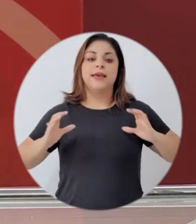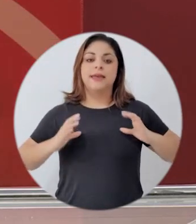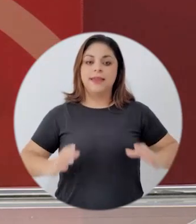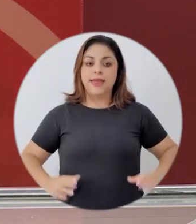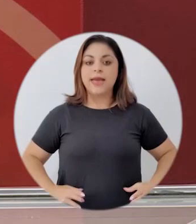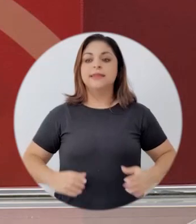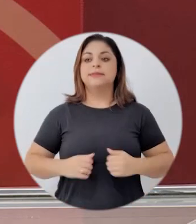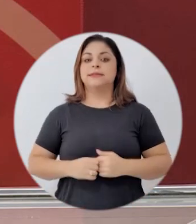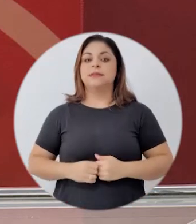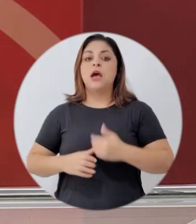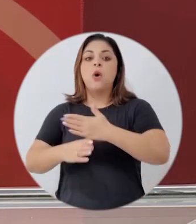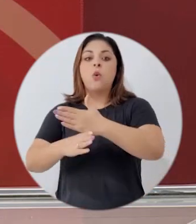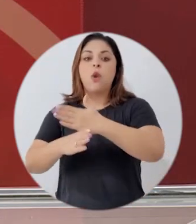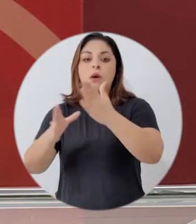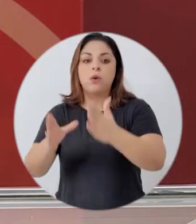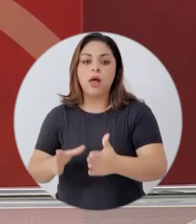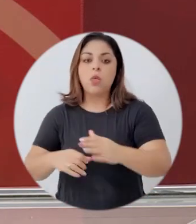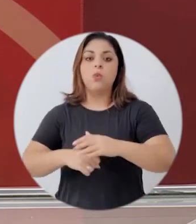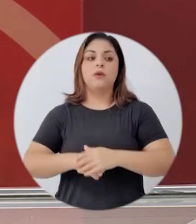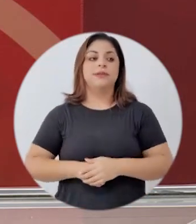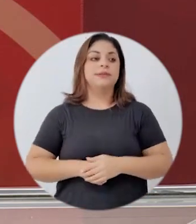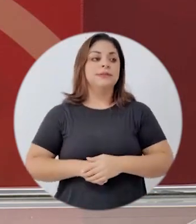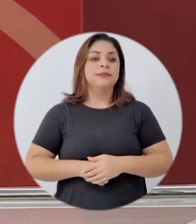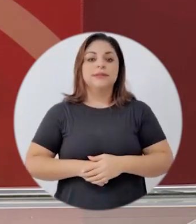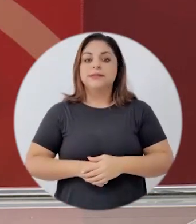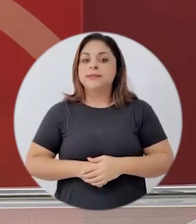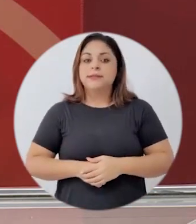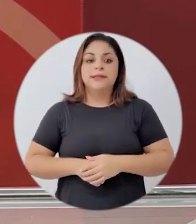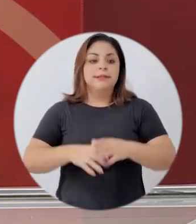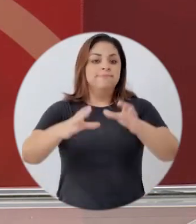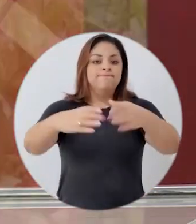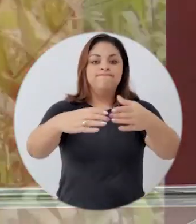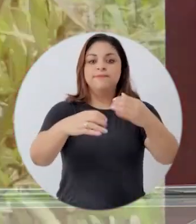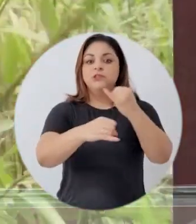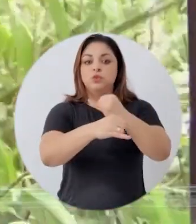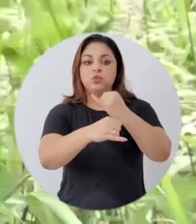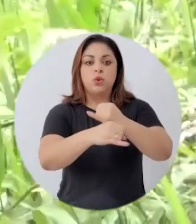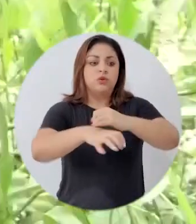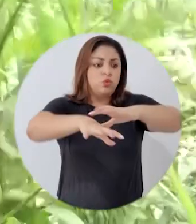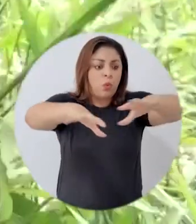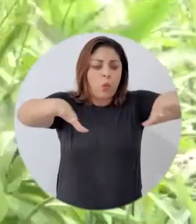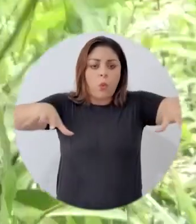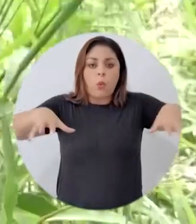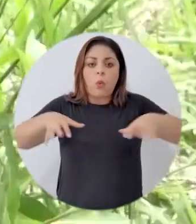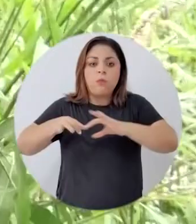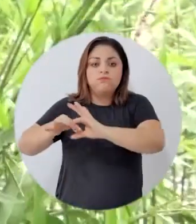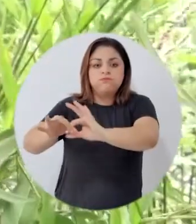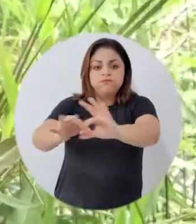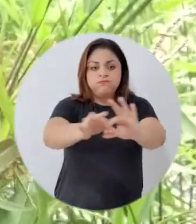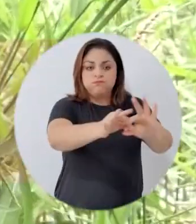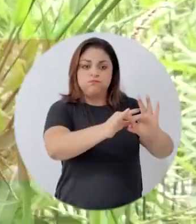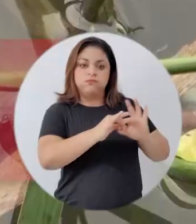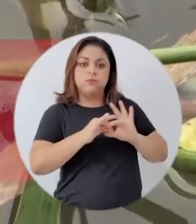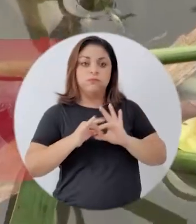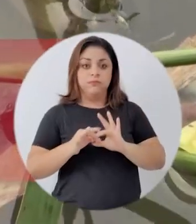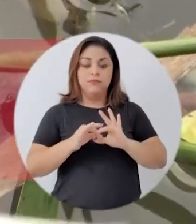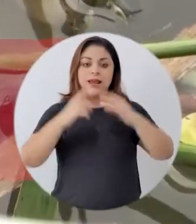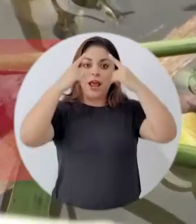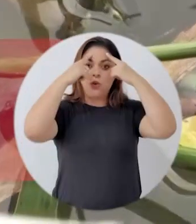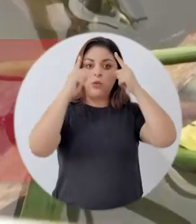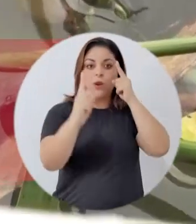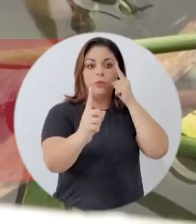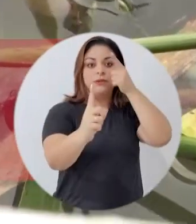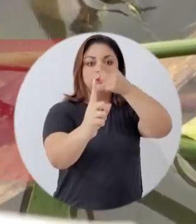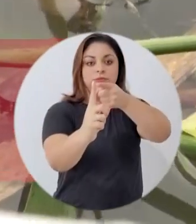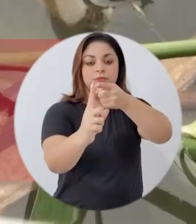colaboradores, llámense arrendadores o cualquiera de estas figuras, son muy importantes para lograr este tipo de